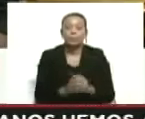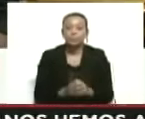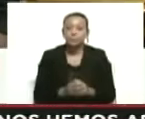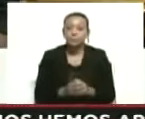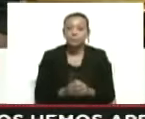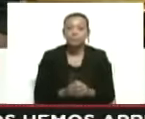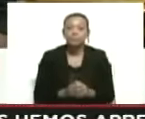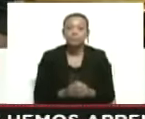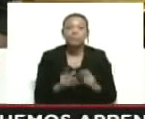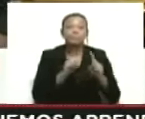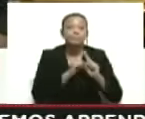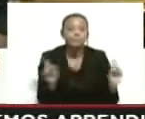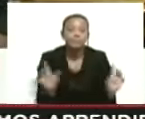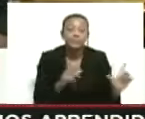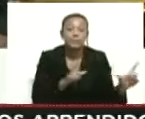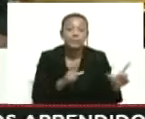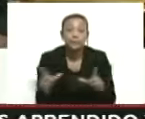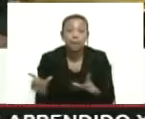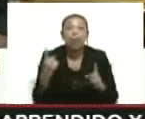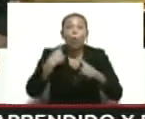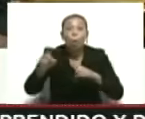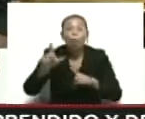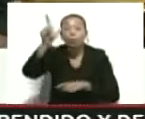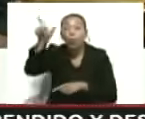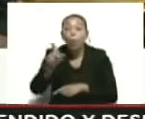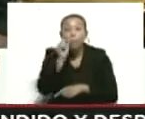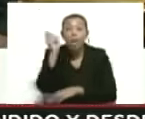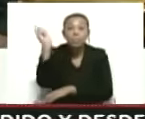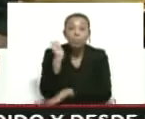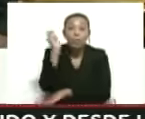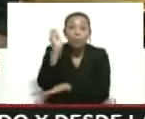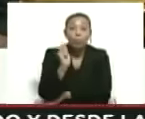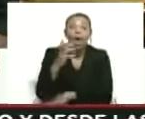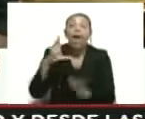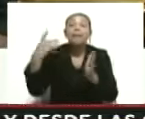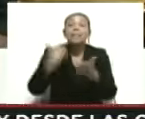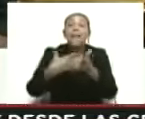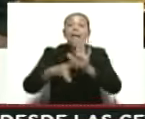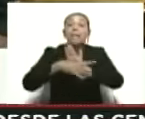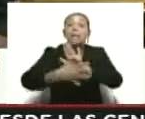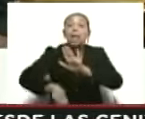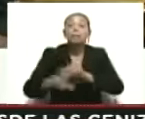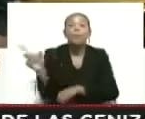No tenemos otro diputado anotado en el derecho de palabra.